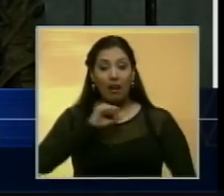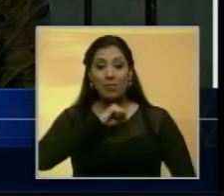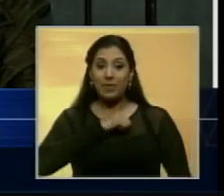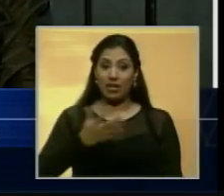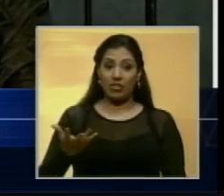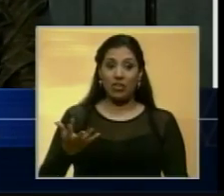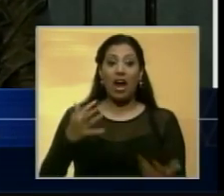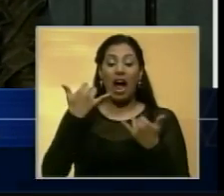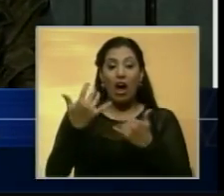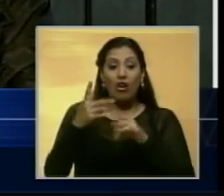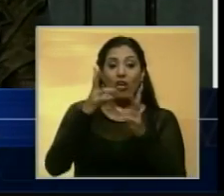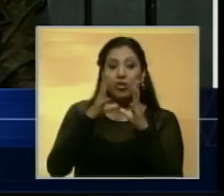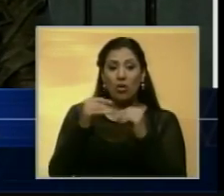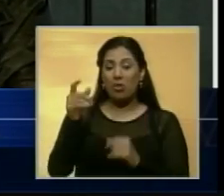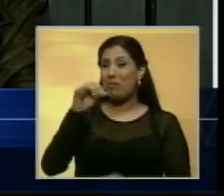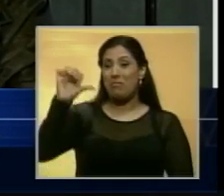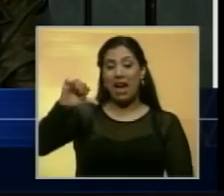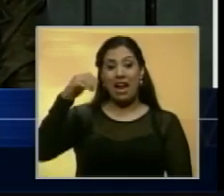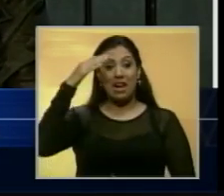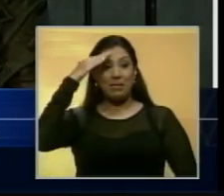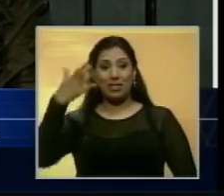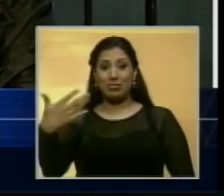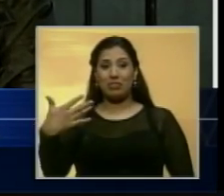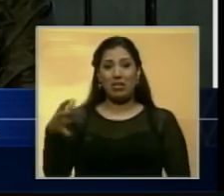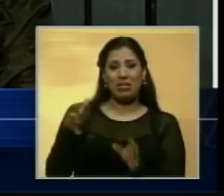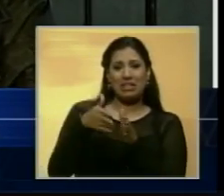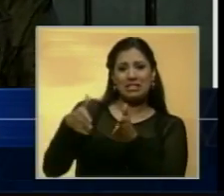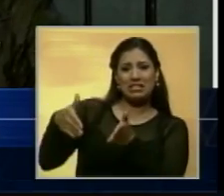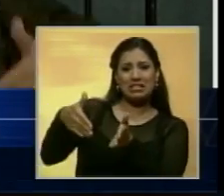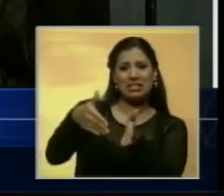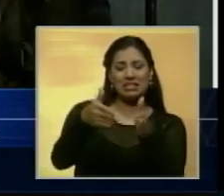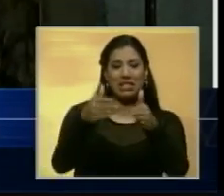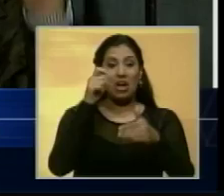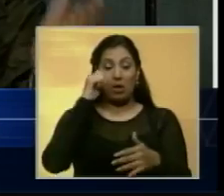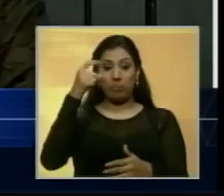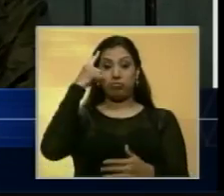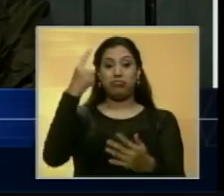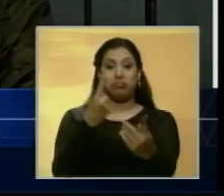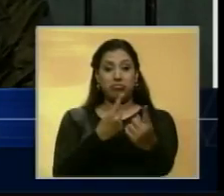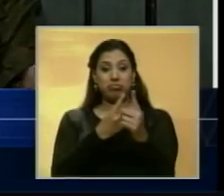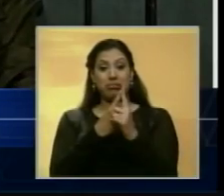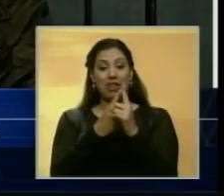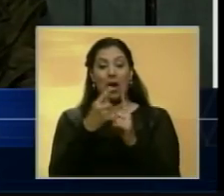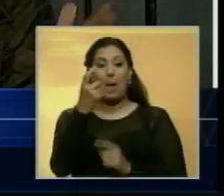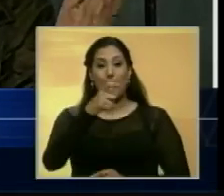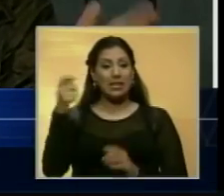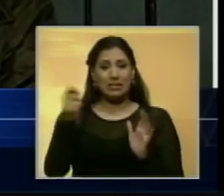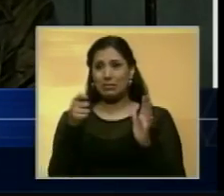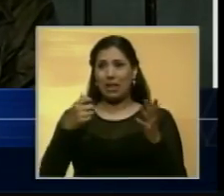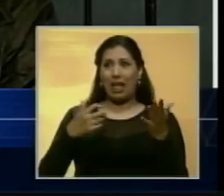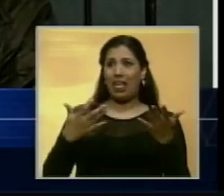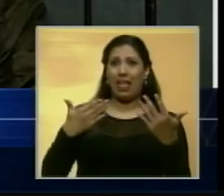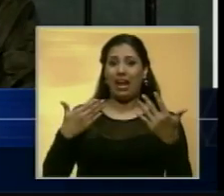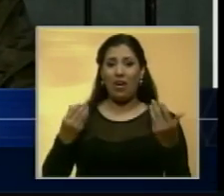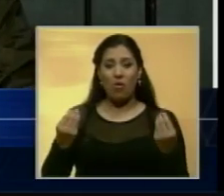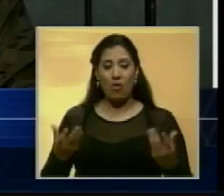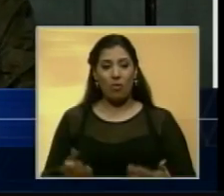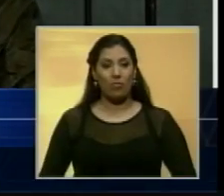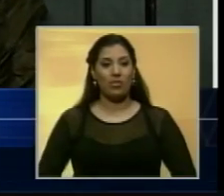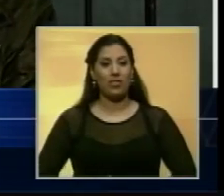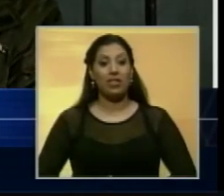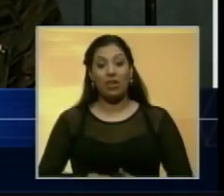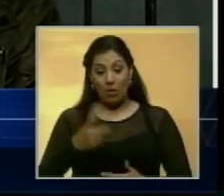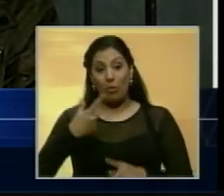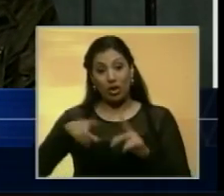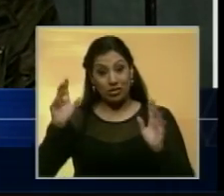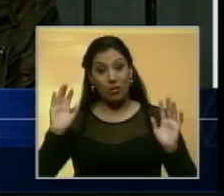además en medio de la absoluta ineficacia de la casa militar que lo metió por una calle ciega y el tipo de repente se consiguió con una pared y no hallaba cómo devolverse.